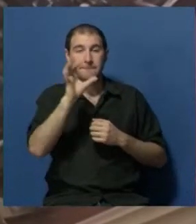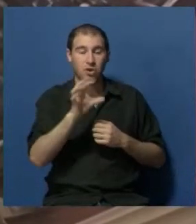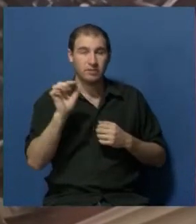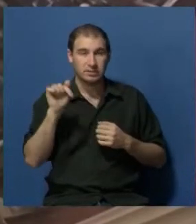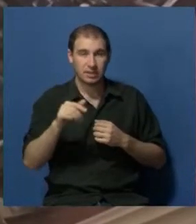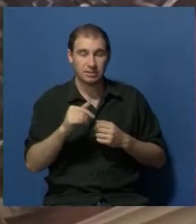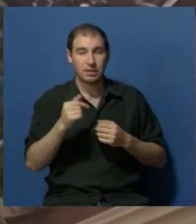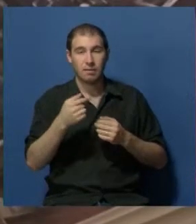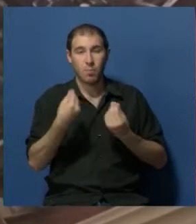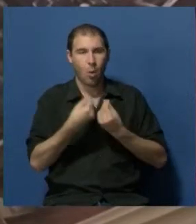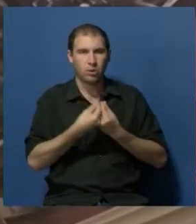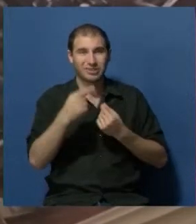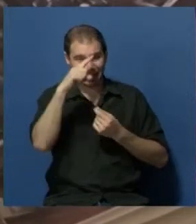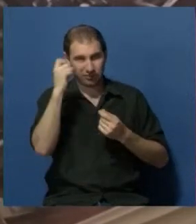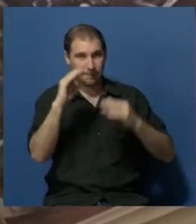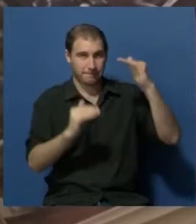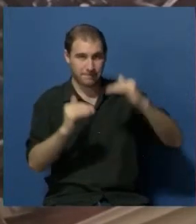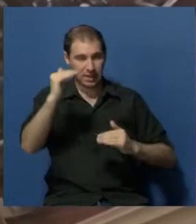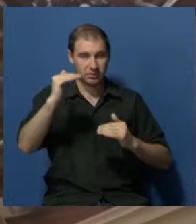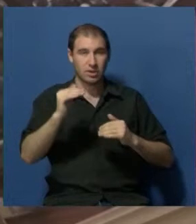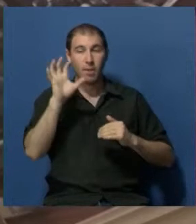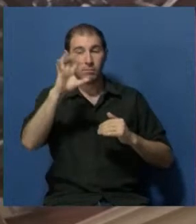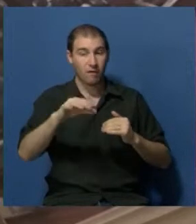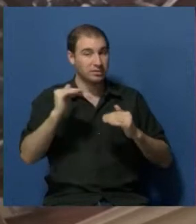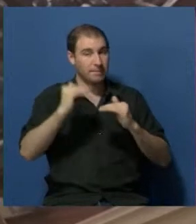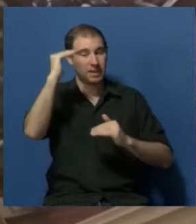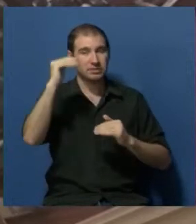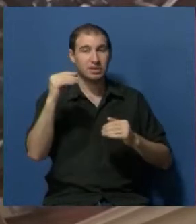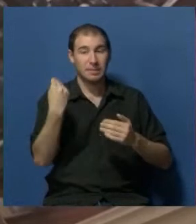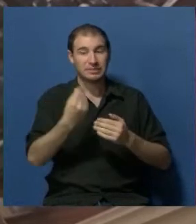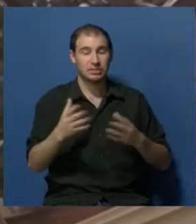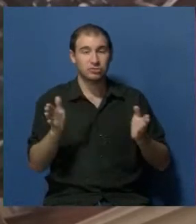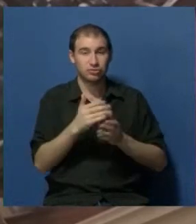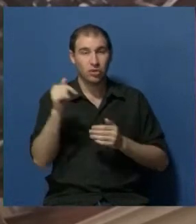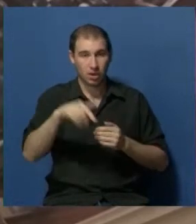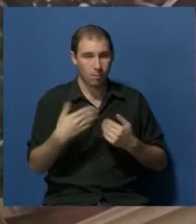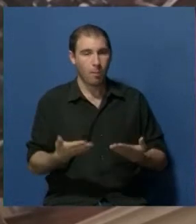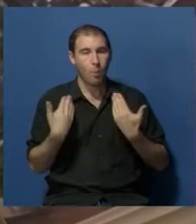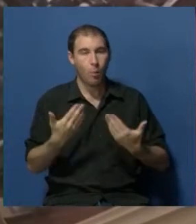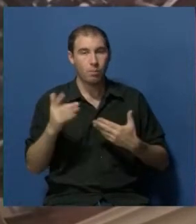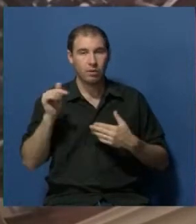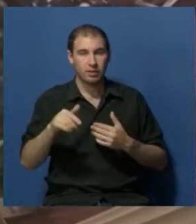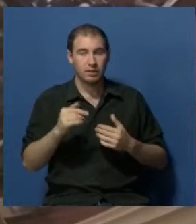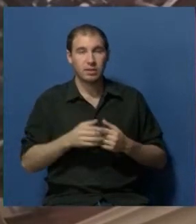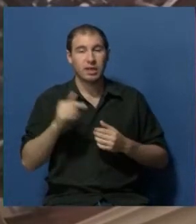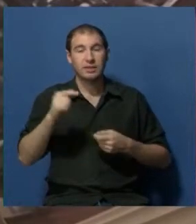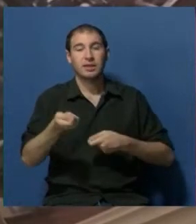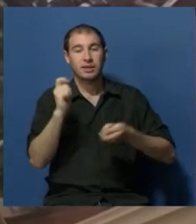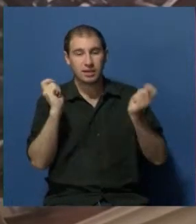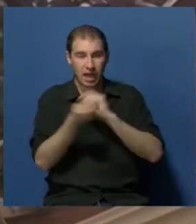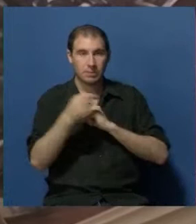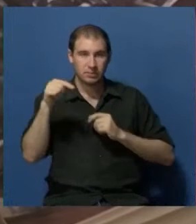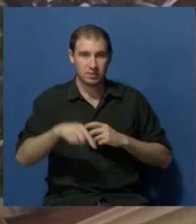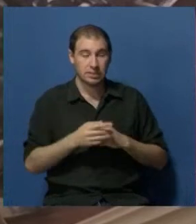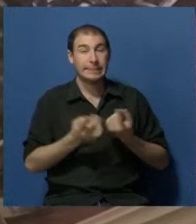claramente son mayoría frente a la nación. Digamos, las provincias, todos sus representantes tienen capacidad absoluta de poder modificar esta